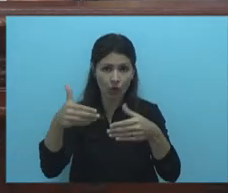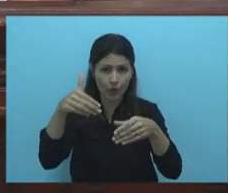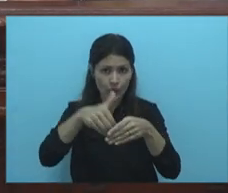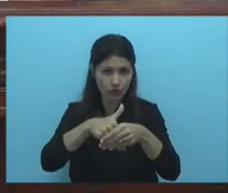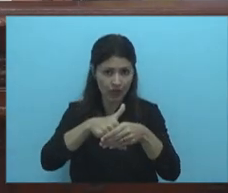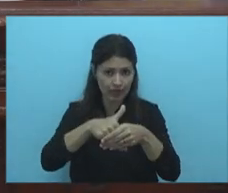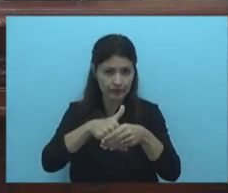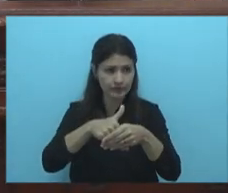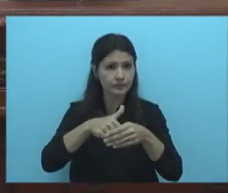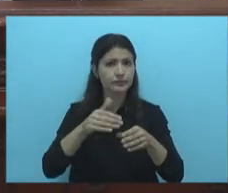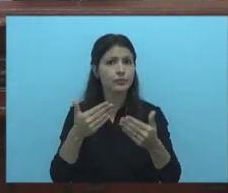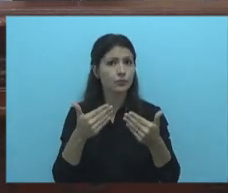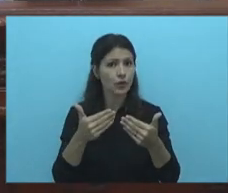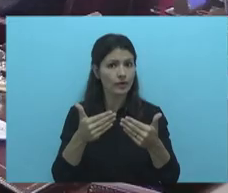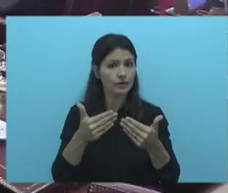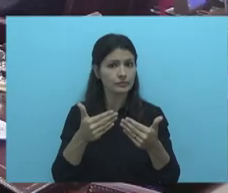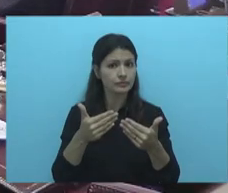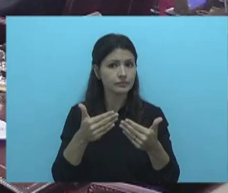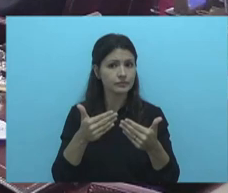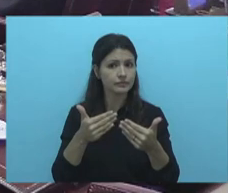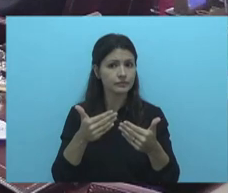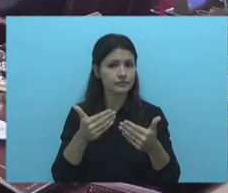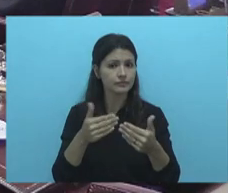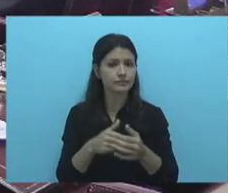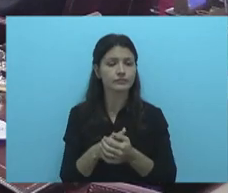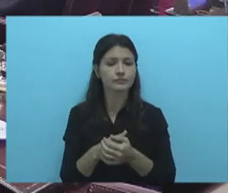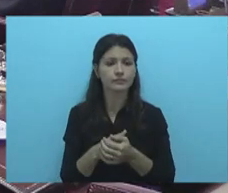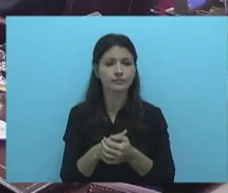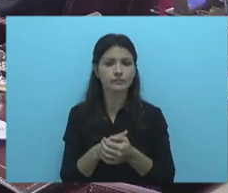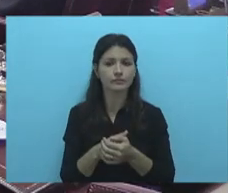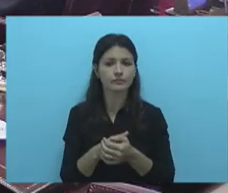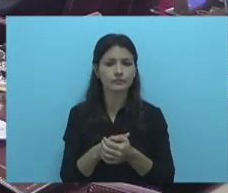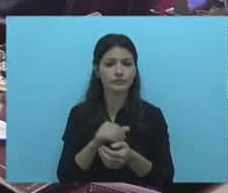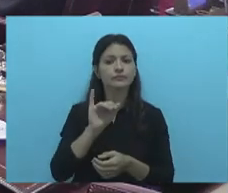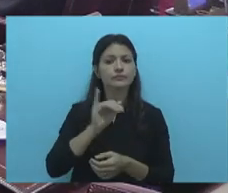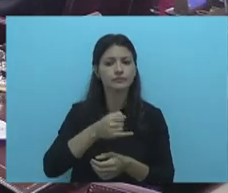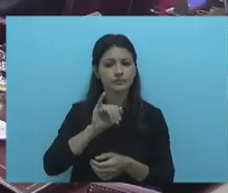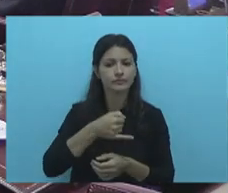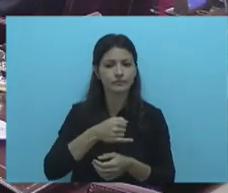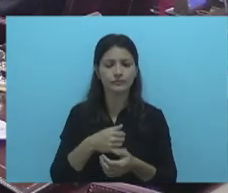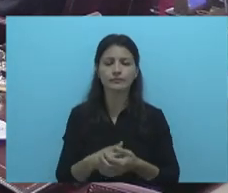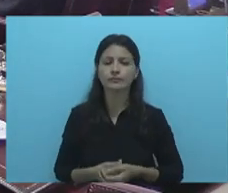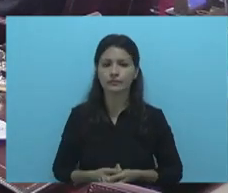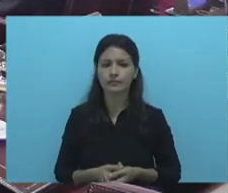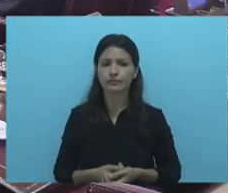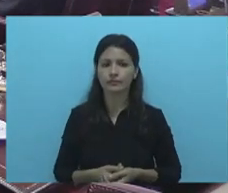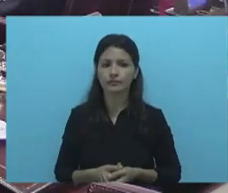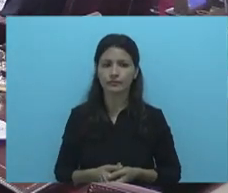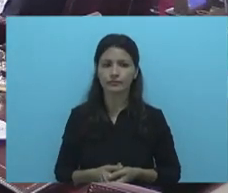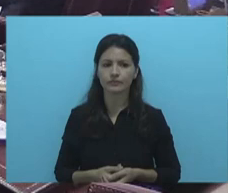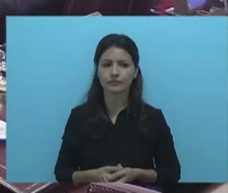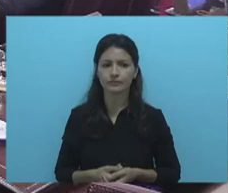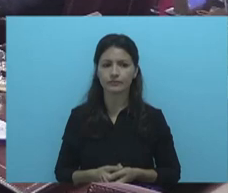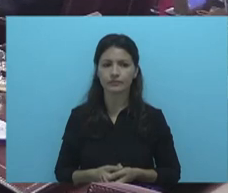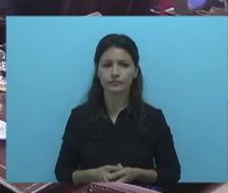sesión del proyecto que le estamos dando ingreso del Senado, que viene del Senado para su tratamiento. A